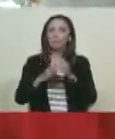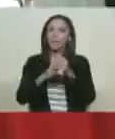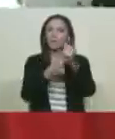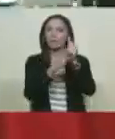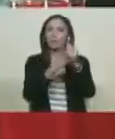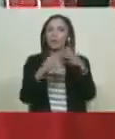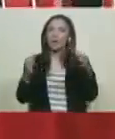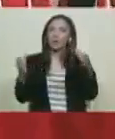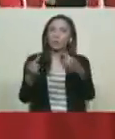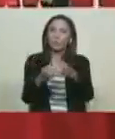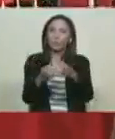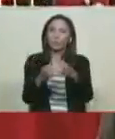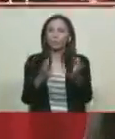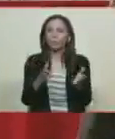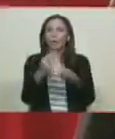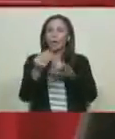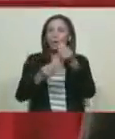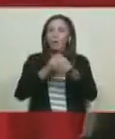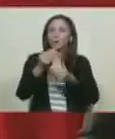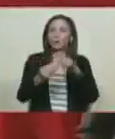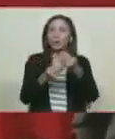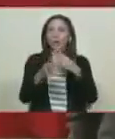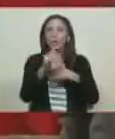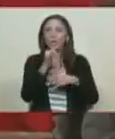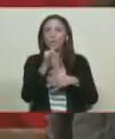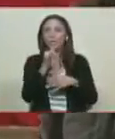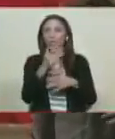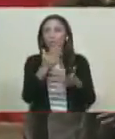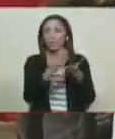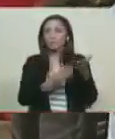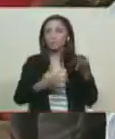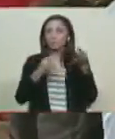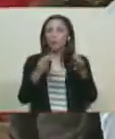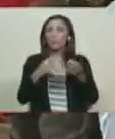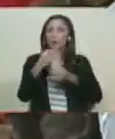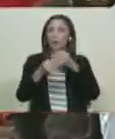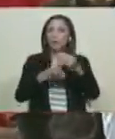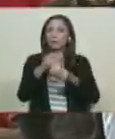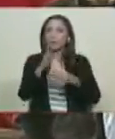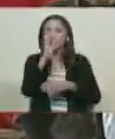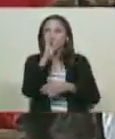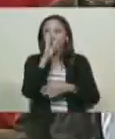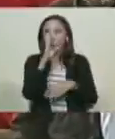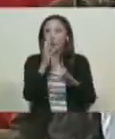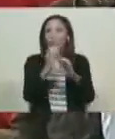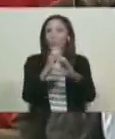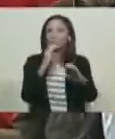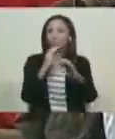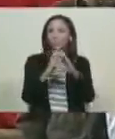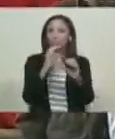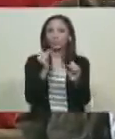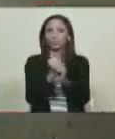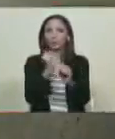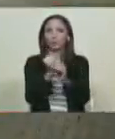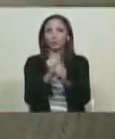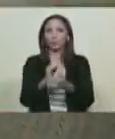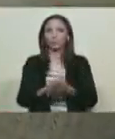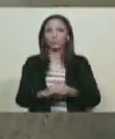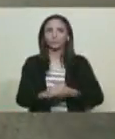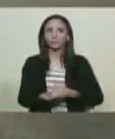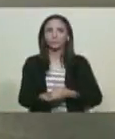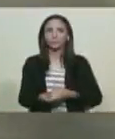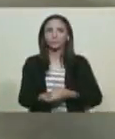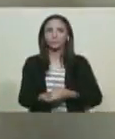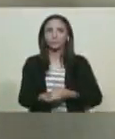comisión para la elaboración de un informe con propuestas para la creación del Banco de los Transportistas, una de las propuestas que ha